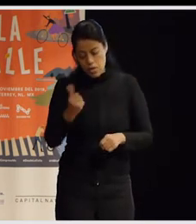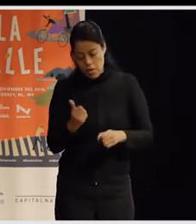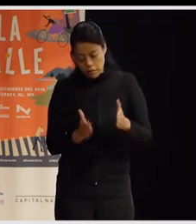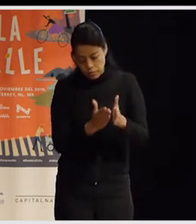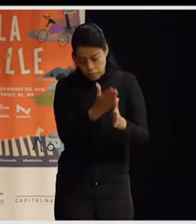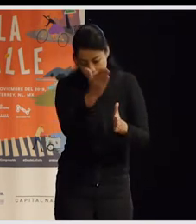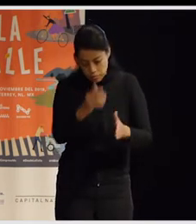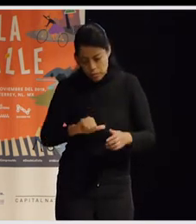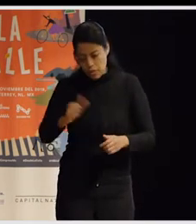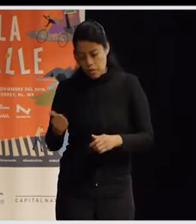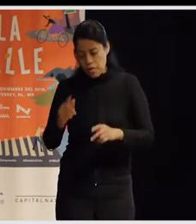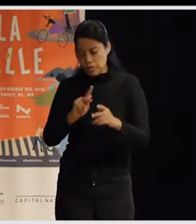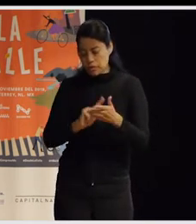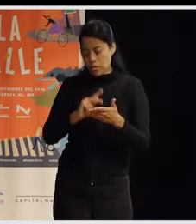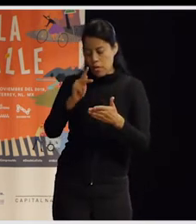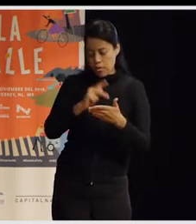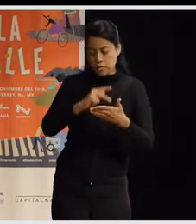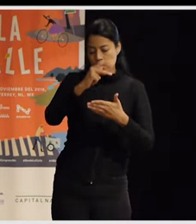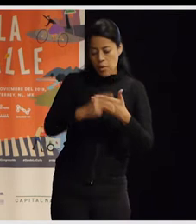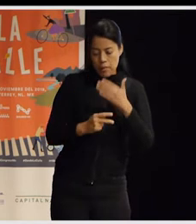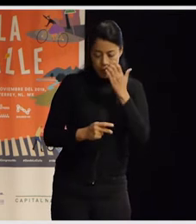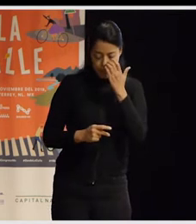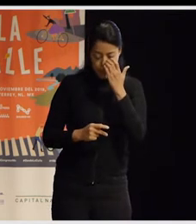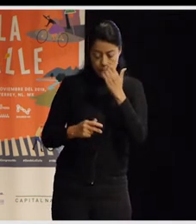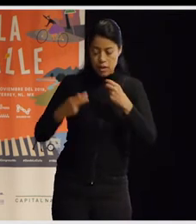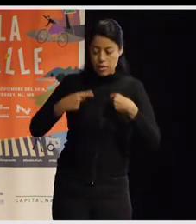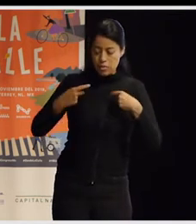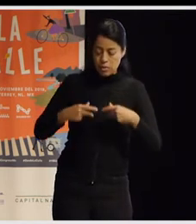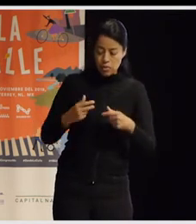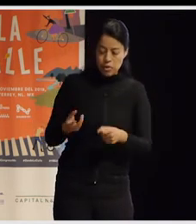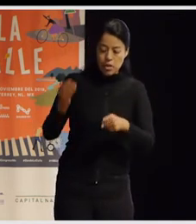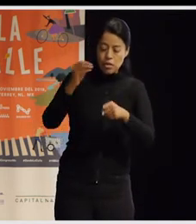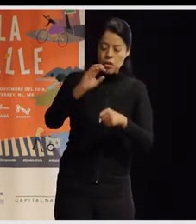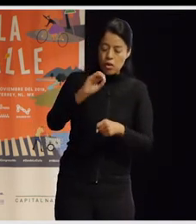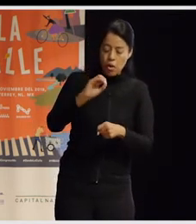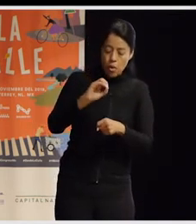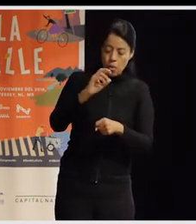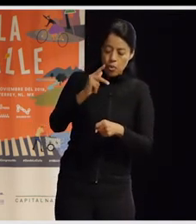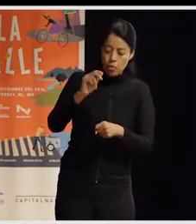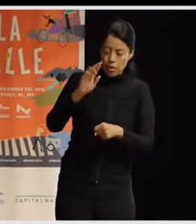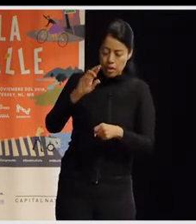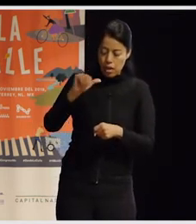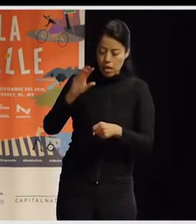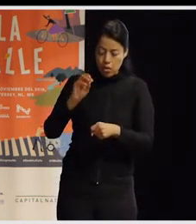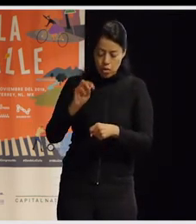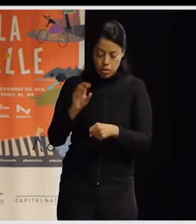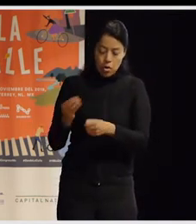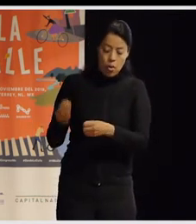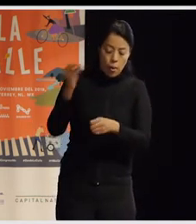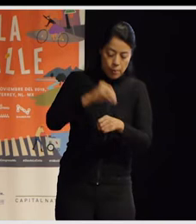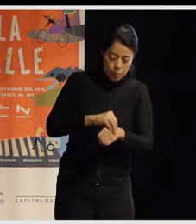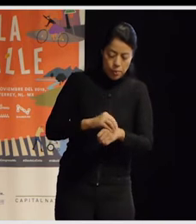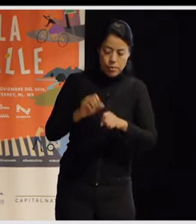y el operador ellos ponen las bicicletas en este caso te ponen al personal a los vehículos de operación y la promo te dan